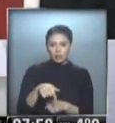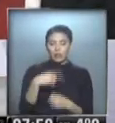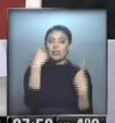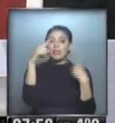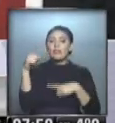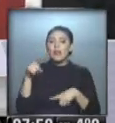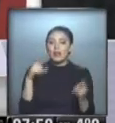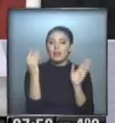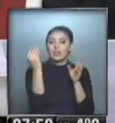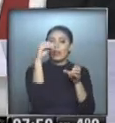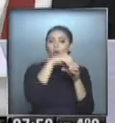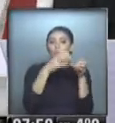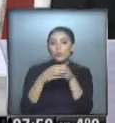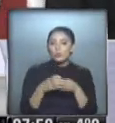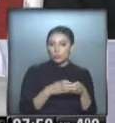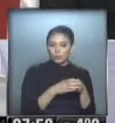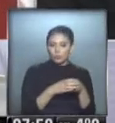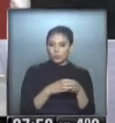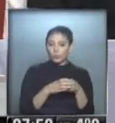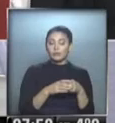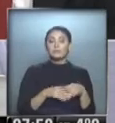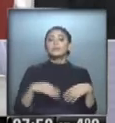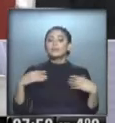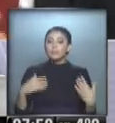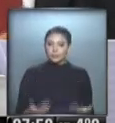diversas fórmulas o alianzas que formó.